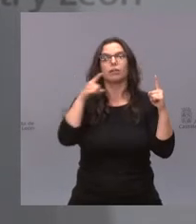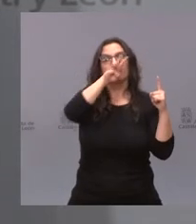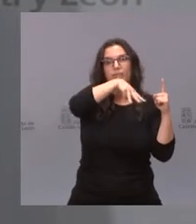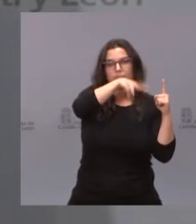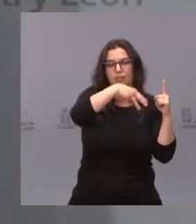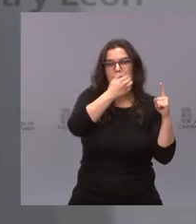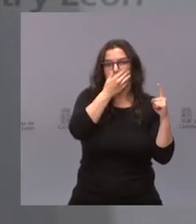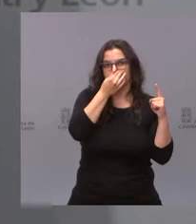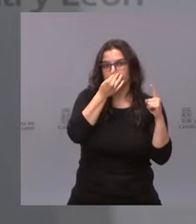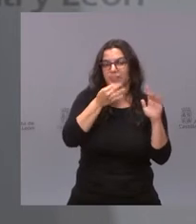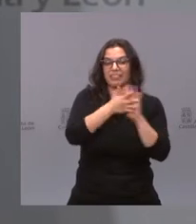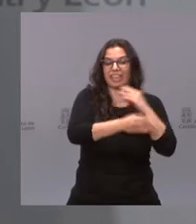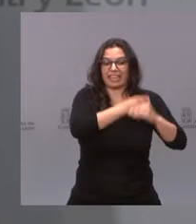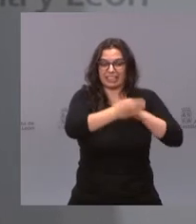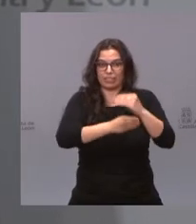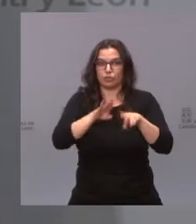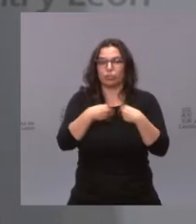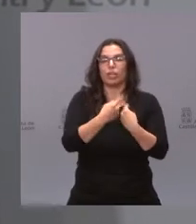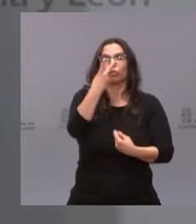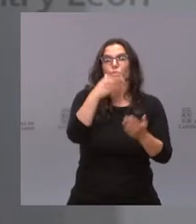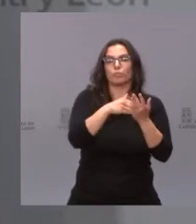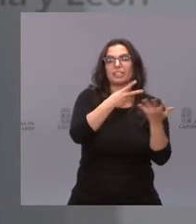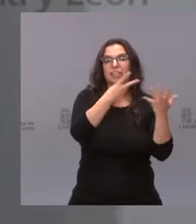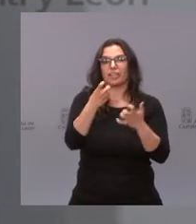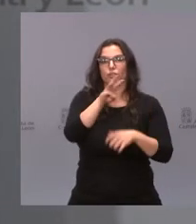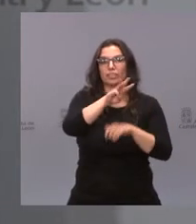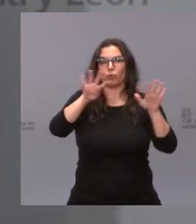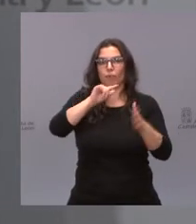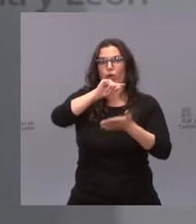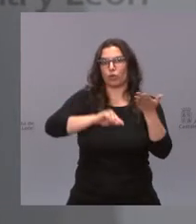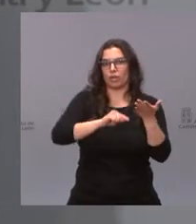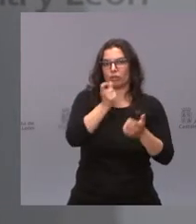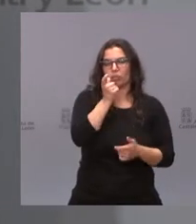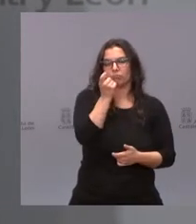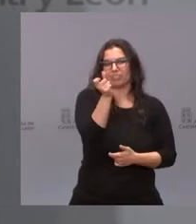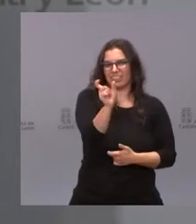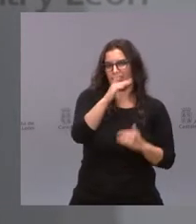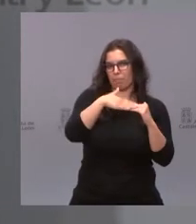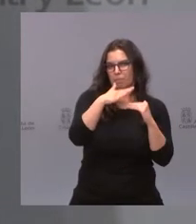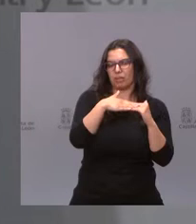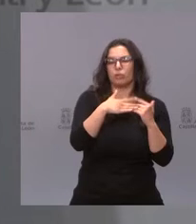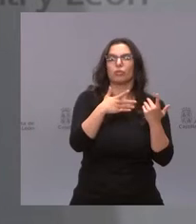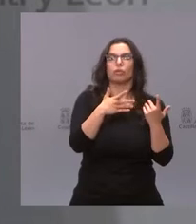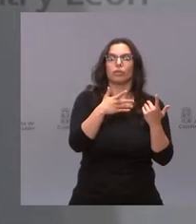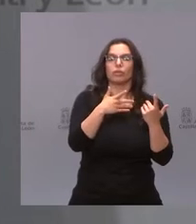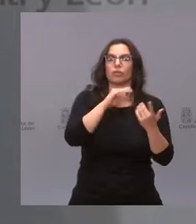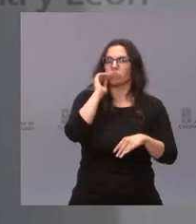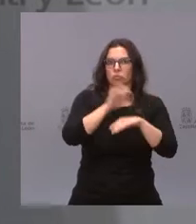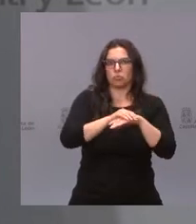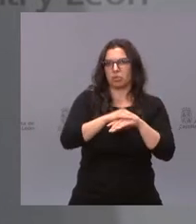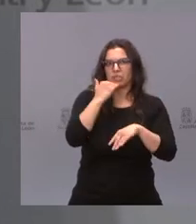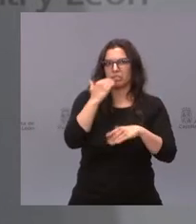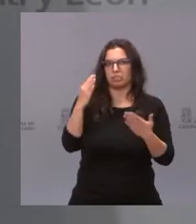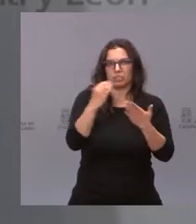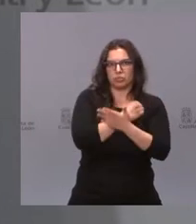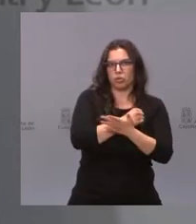2021, quiere decir que se han realizado 2.739 contratos menores, cumpliéndose en la práctica totalidad de ellos